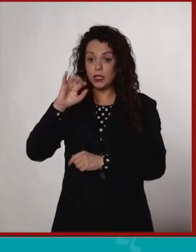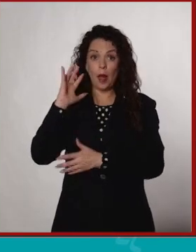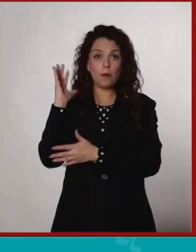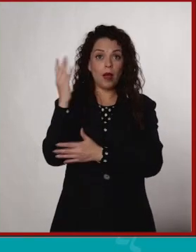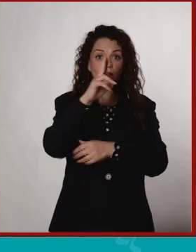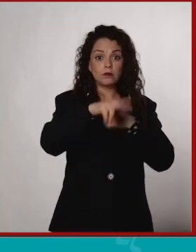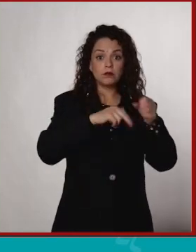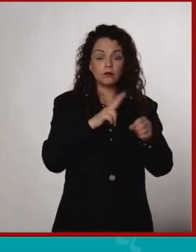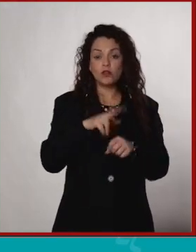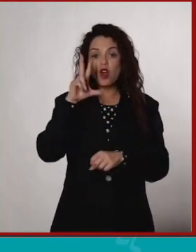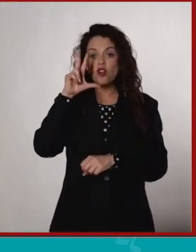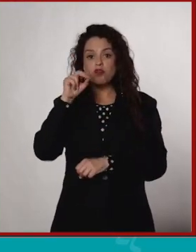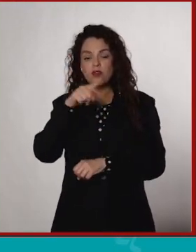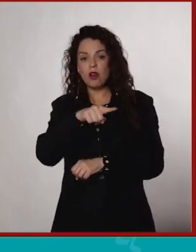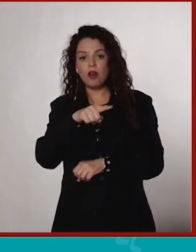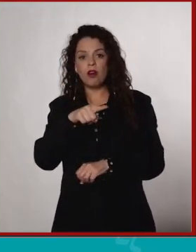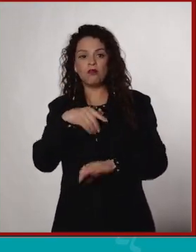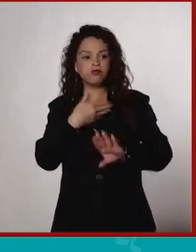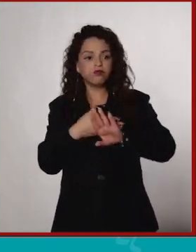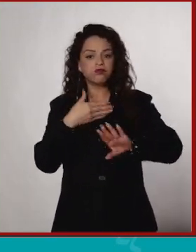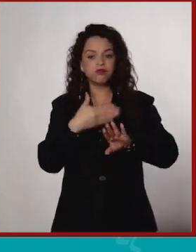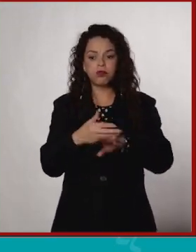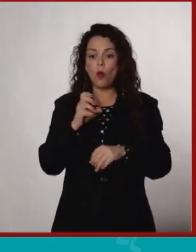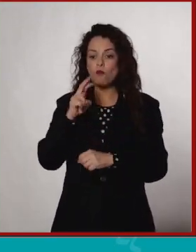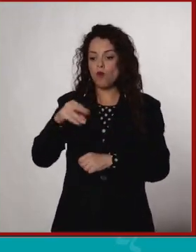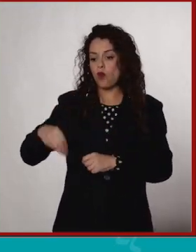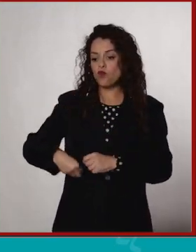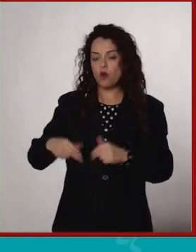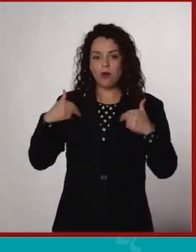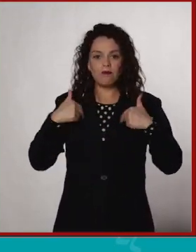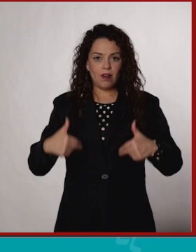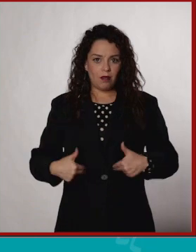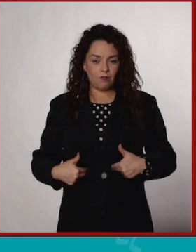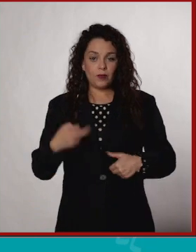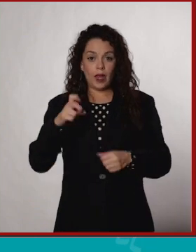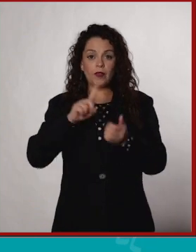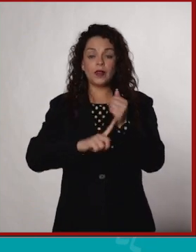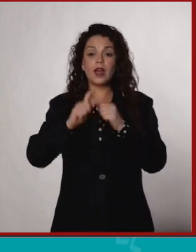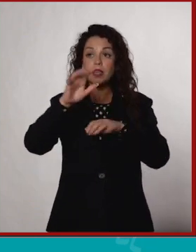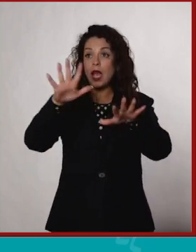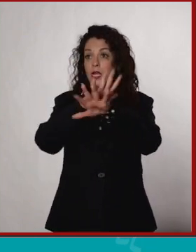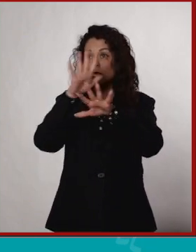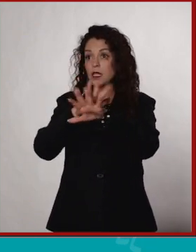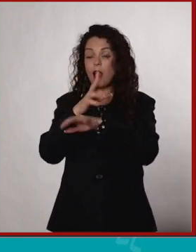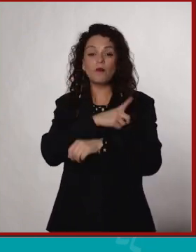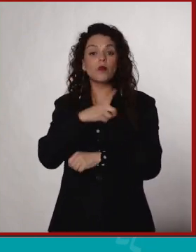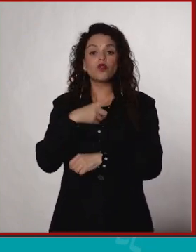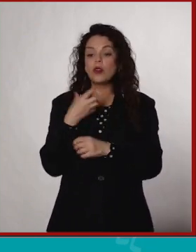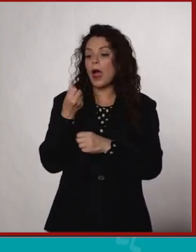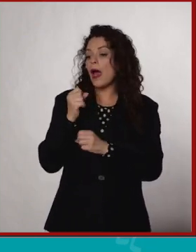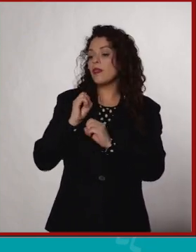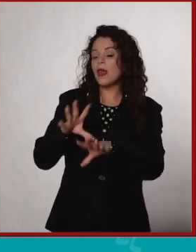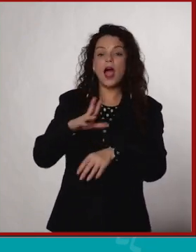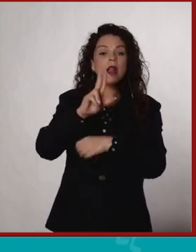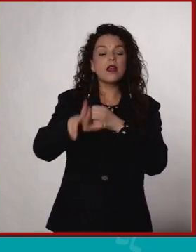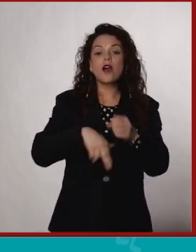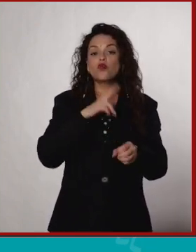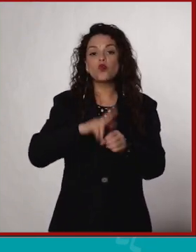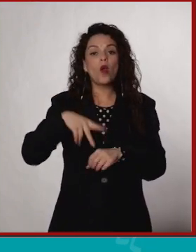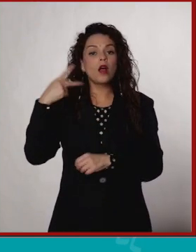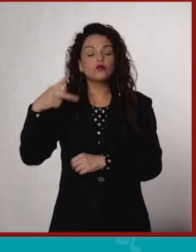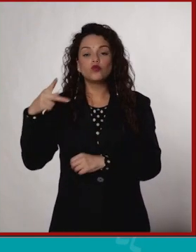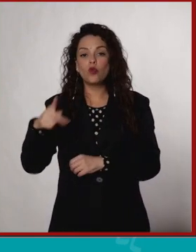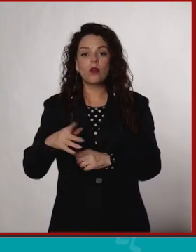no fueran alterados por la acción del ser humano. Esto significaba que los cambios en el ecosistema debían ocurrir de manera natural.